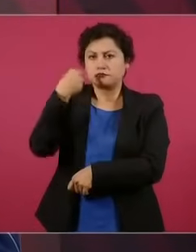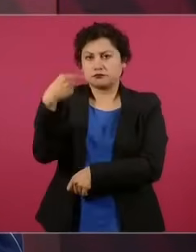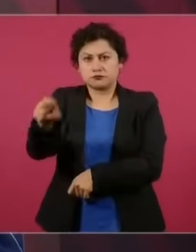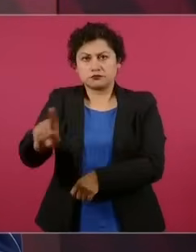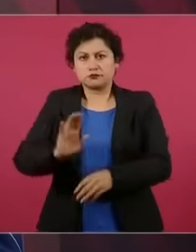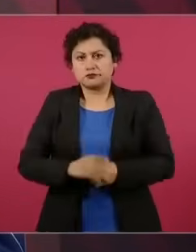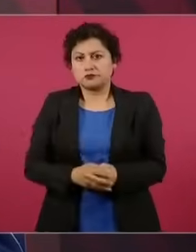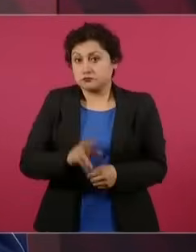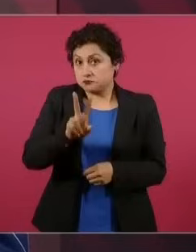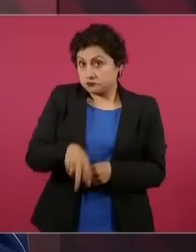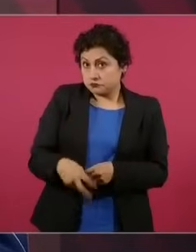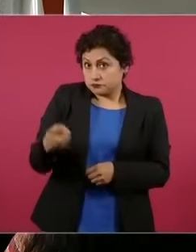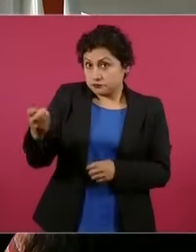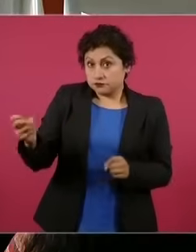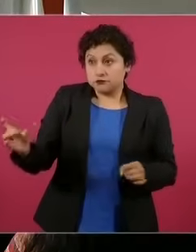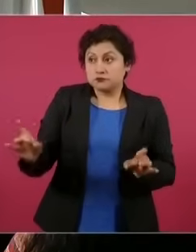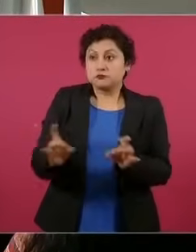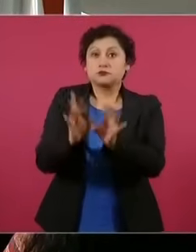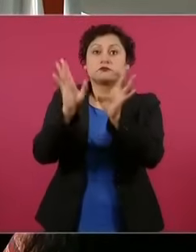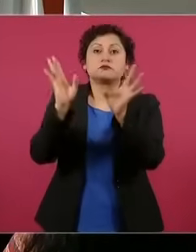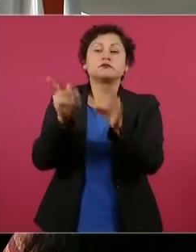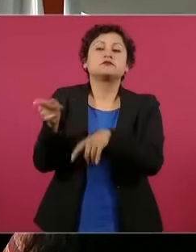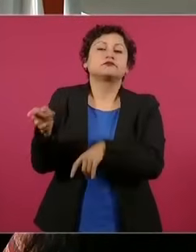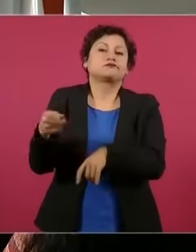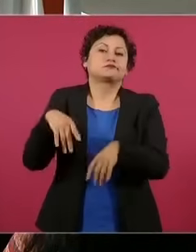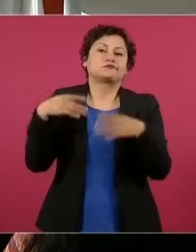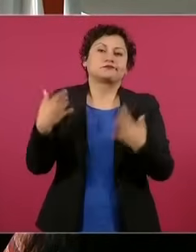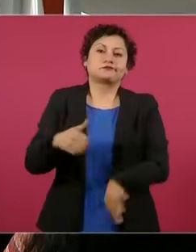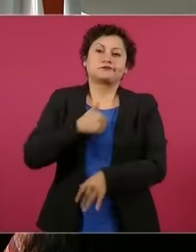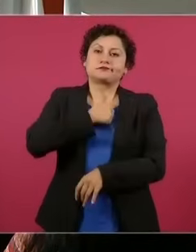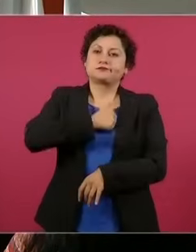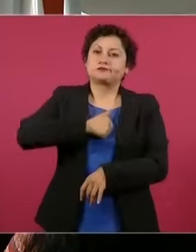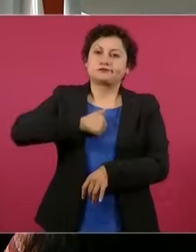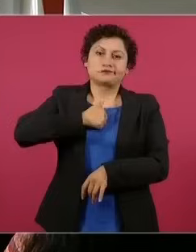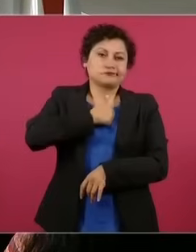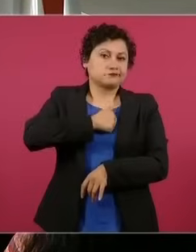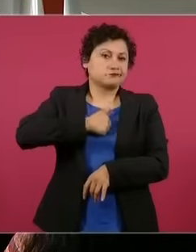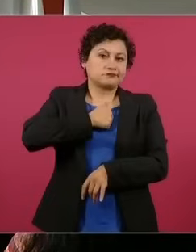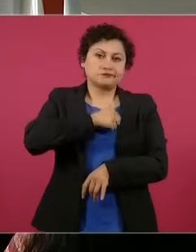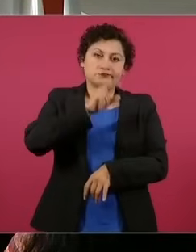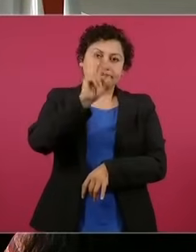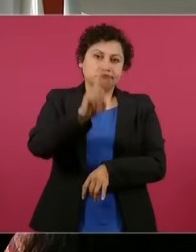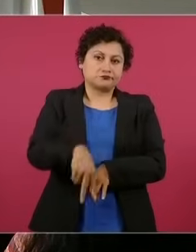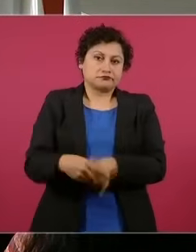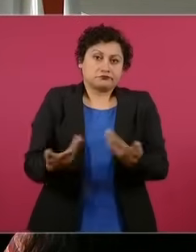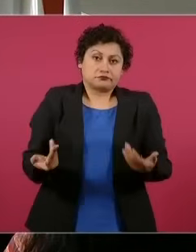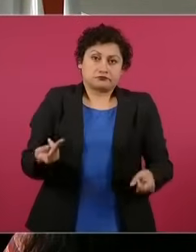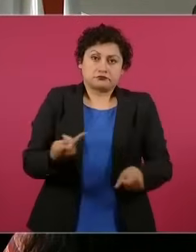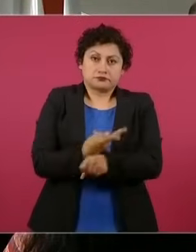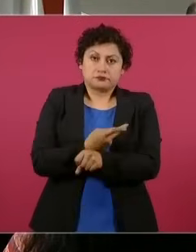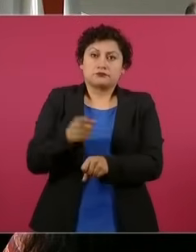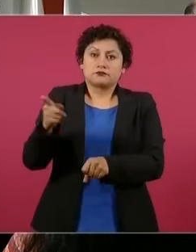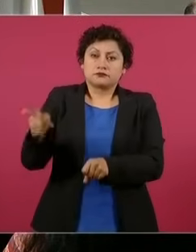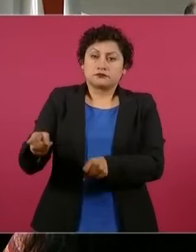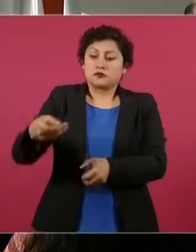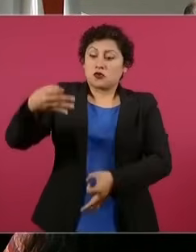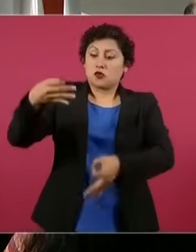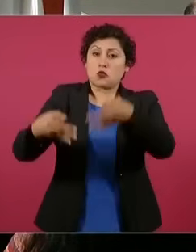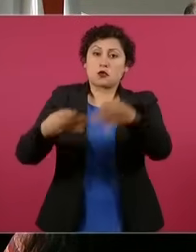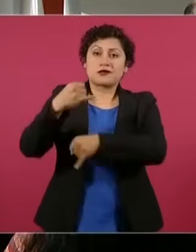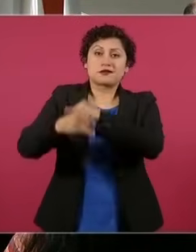muy lamentable que todavía la Corte de Justicia Internacional no